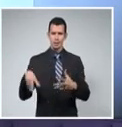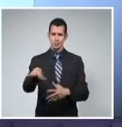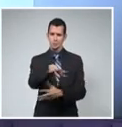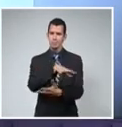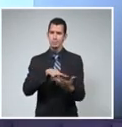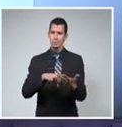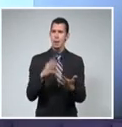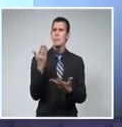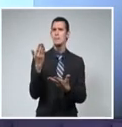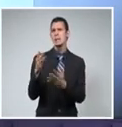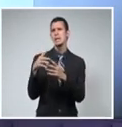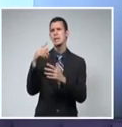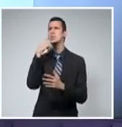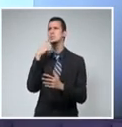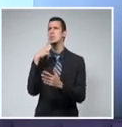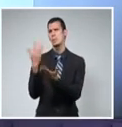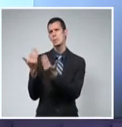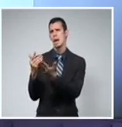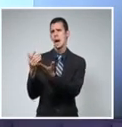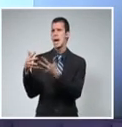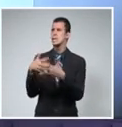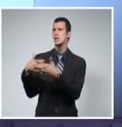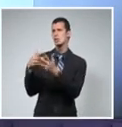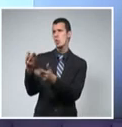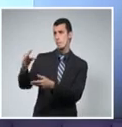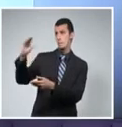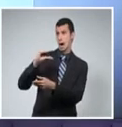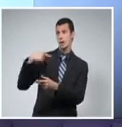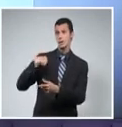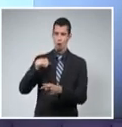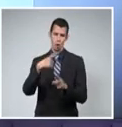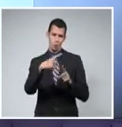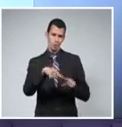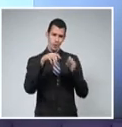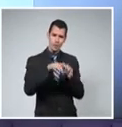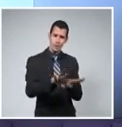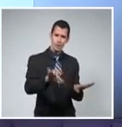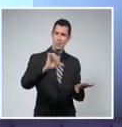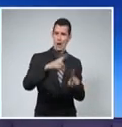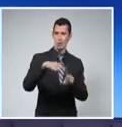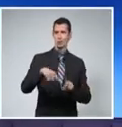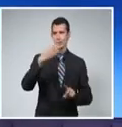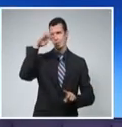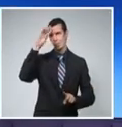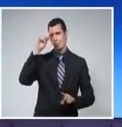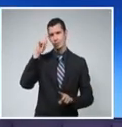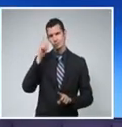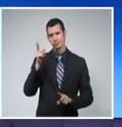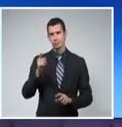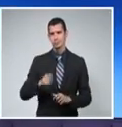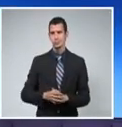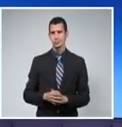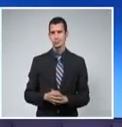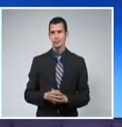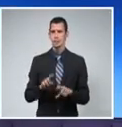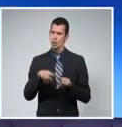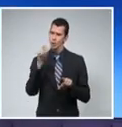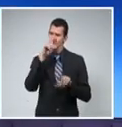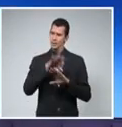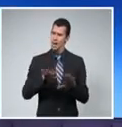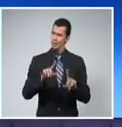decir. Hoy es apenas un primer acercamiento, vamos a volver con ella muy pronto, porque quiero terminar con una segunda idea en la noche